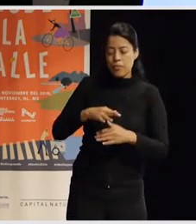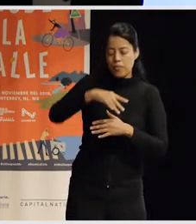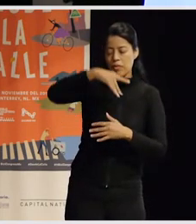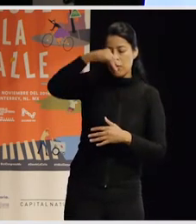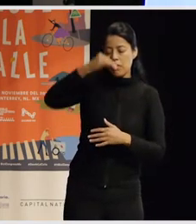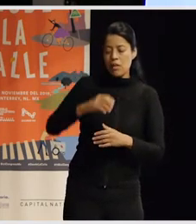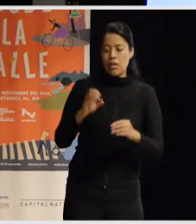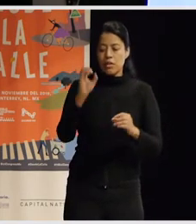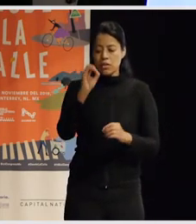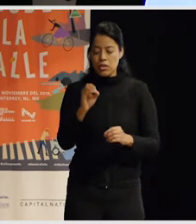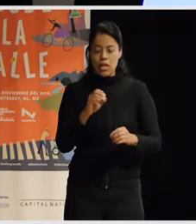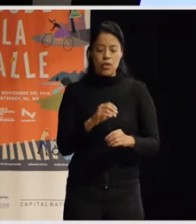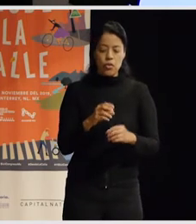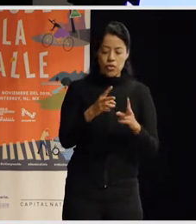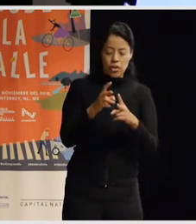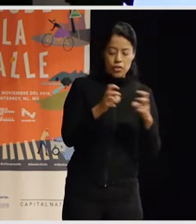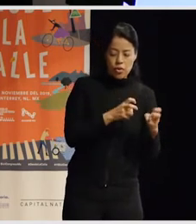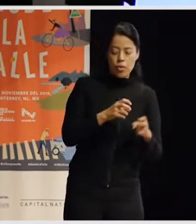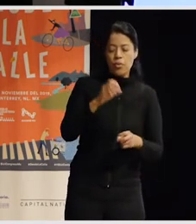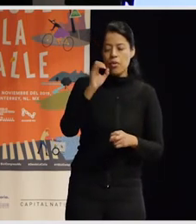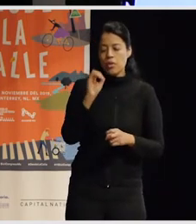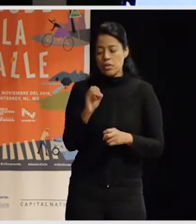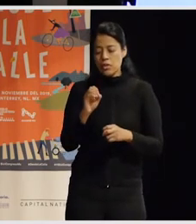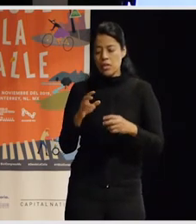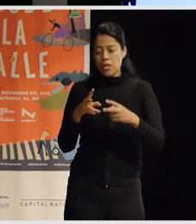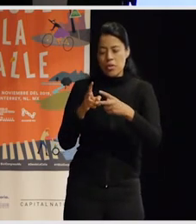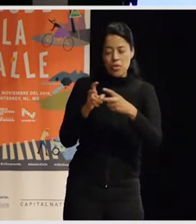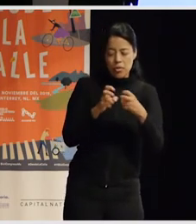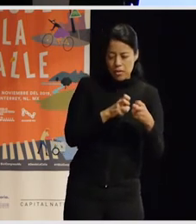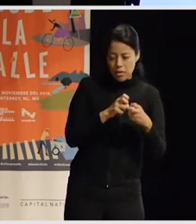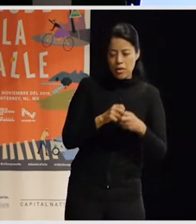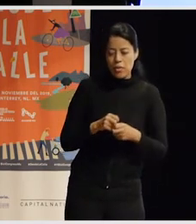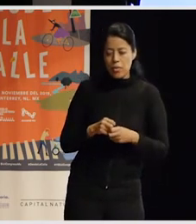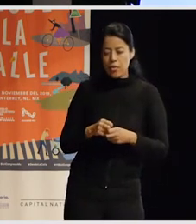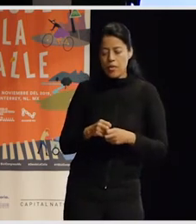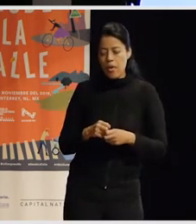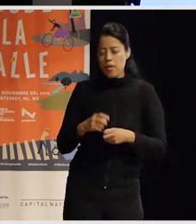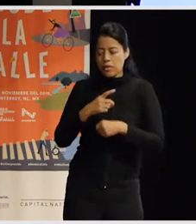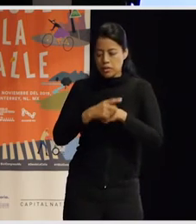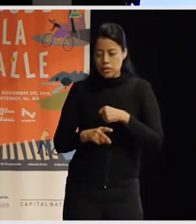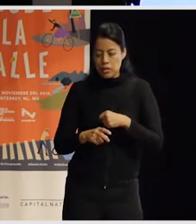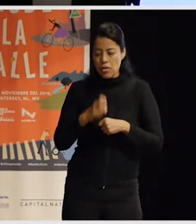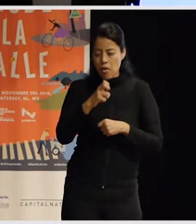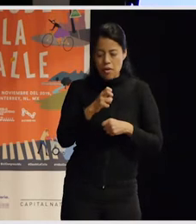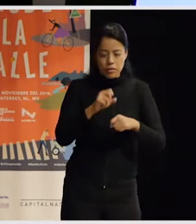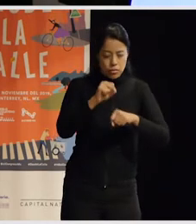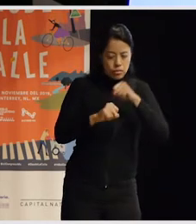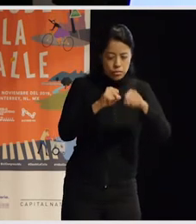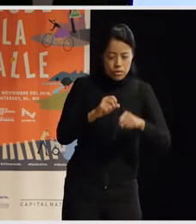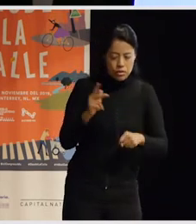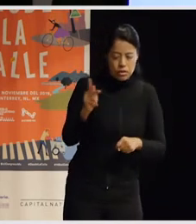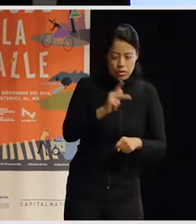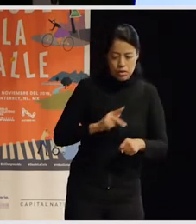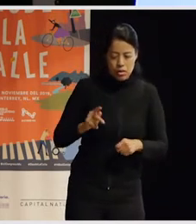cero robos de bicicleta y dos intentos de vandalismo entonces esto nos habla que cuando se hace todo a través de un proceso un sistema de cic le está publicando es